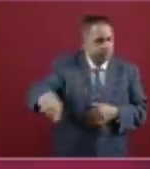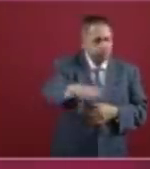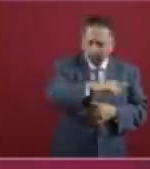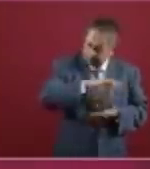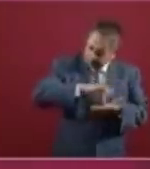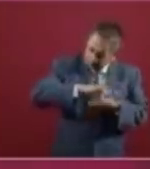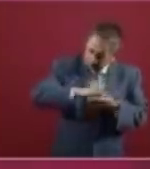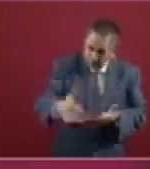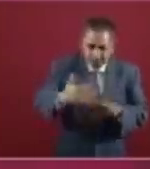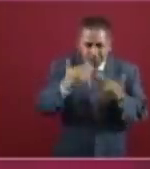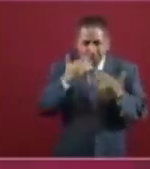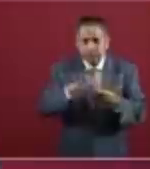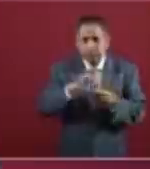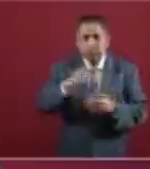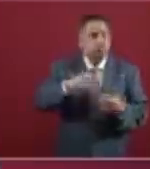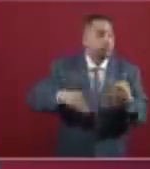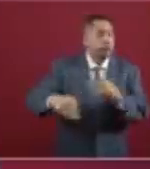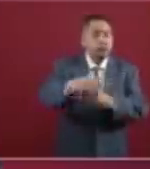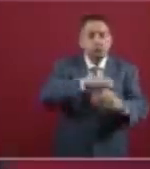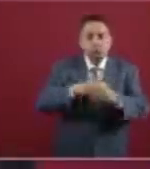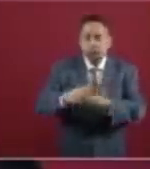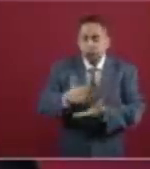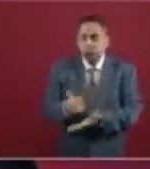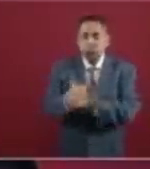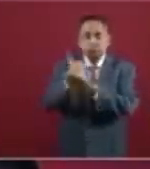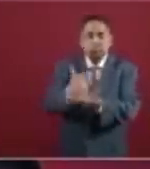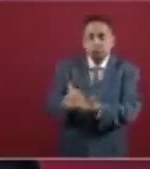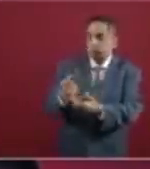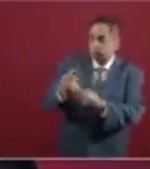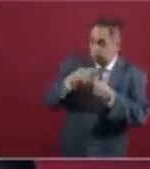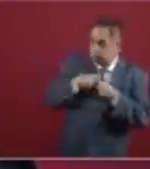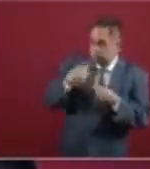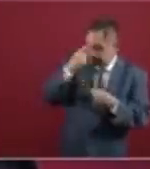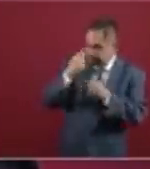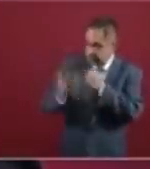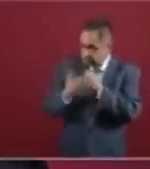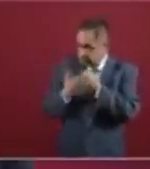infinitamente a todos los que ayudan